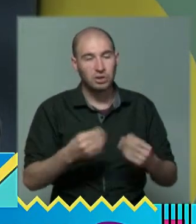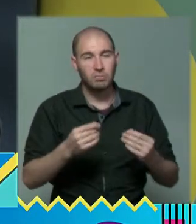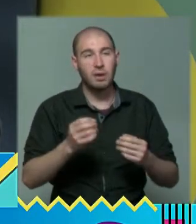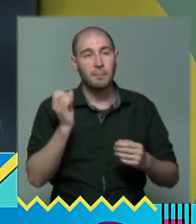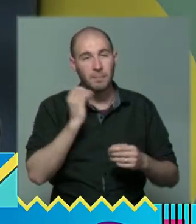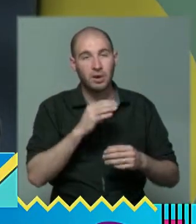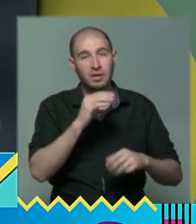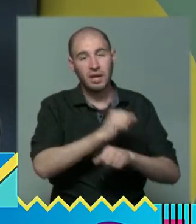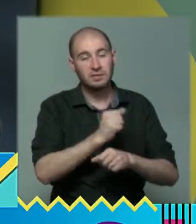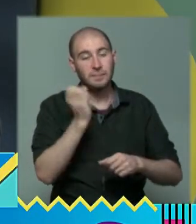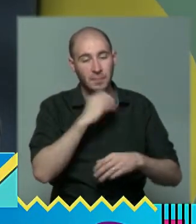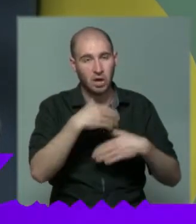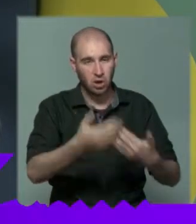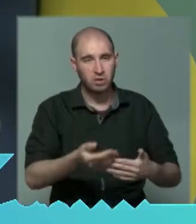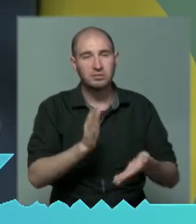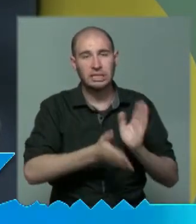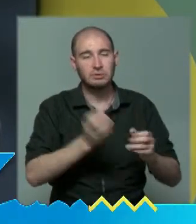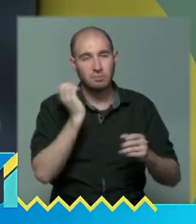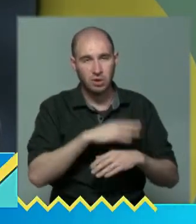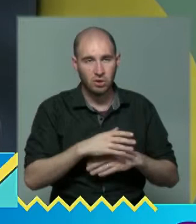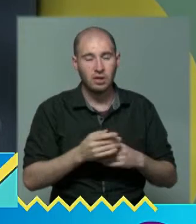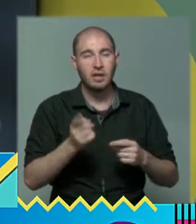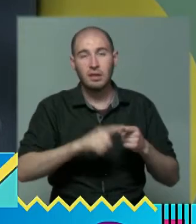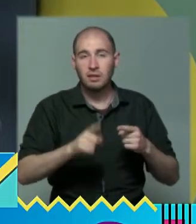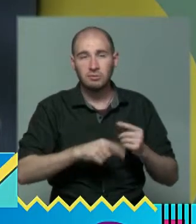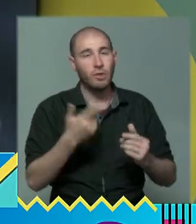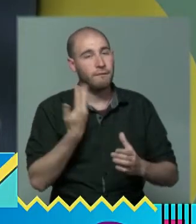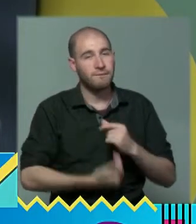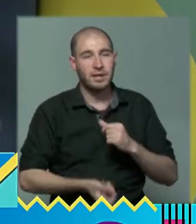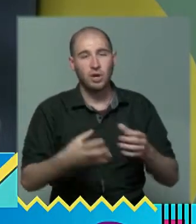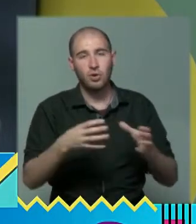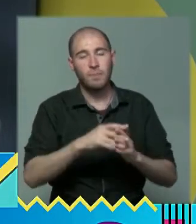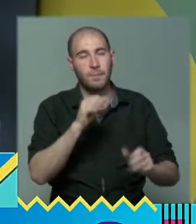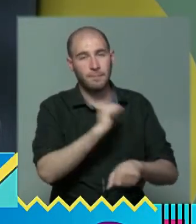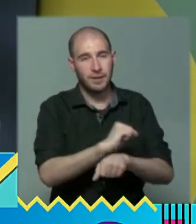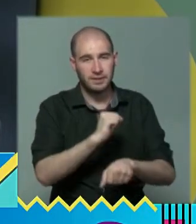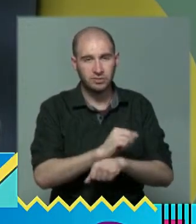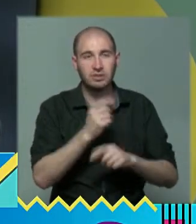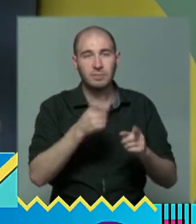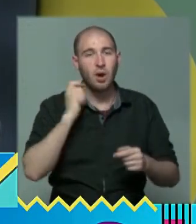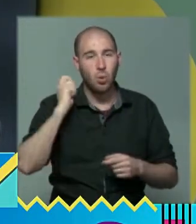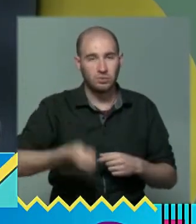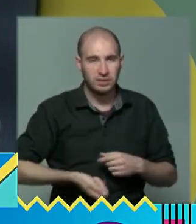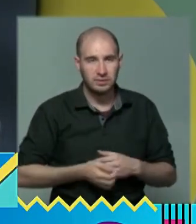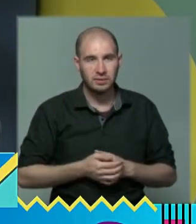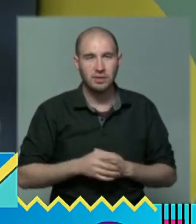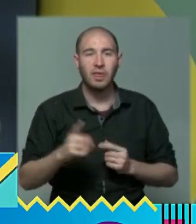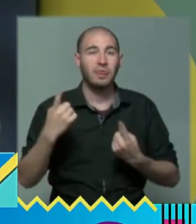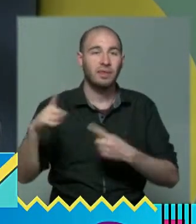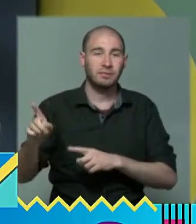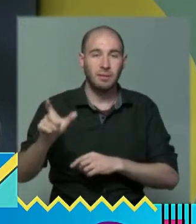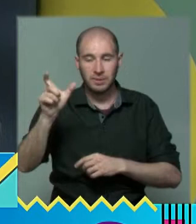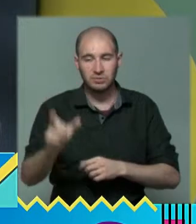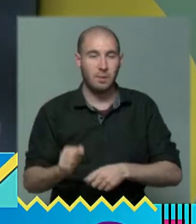las condiciones de encierro, mejorar el tratamiento. O sea, la reincidencia es una falla del sistema penitenciario y de la justicia y no